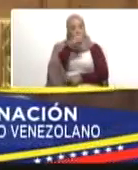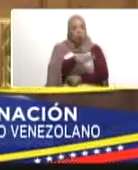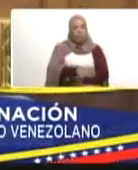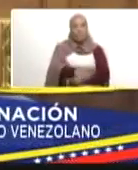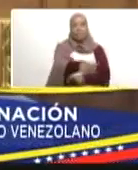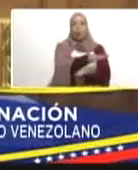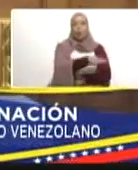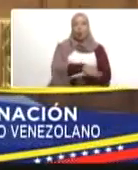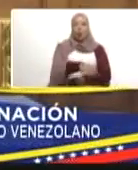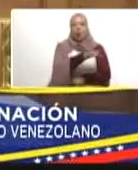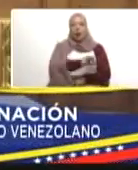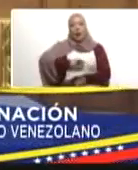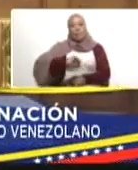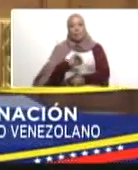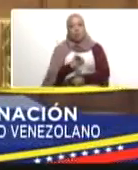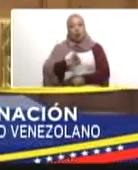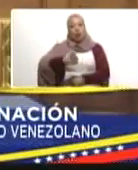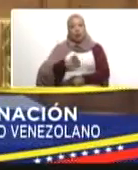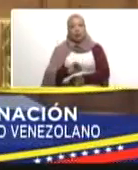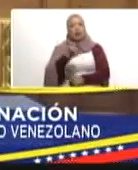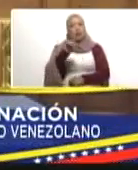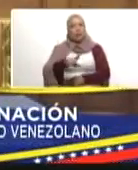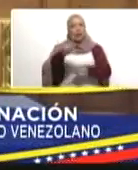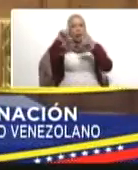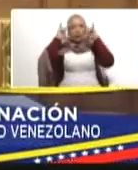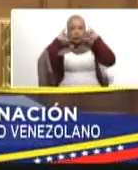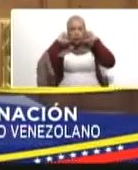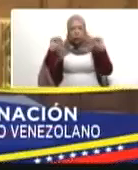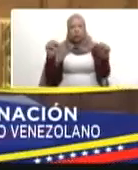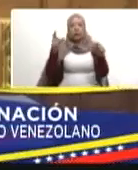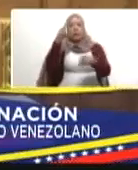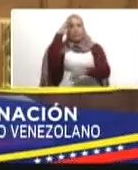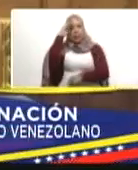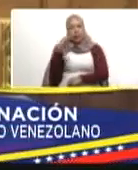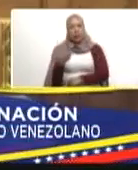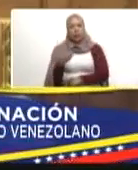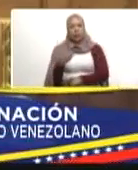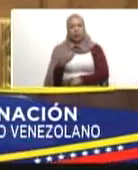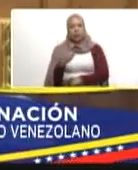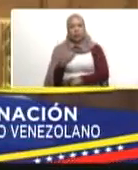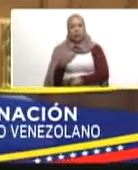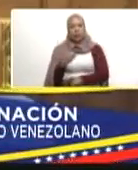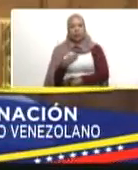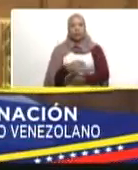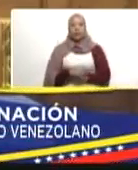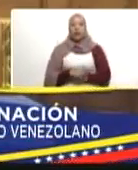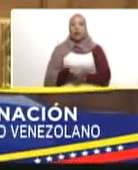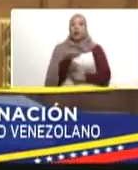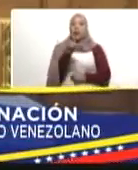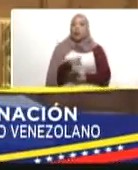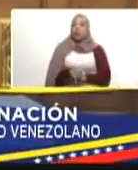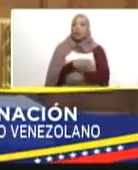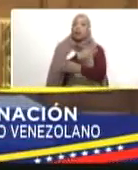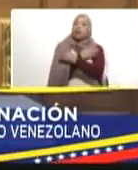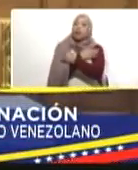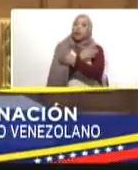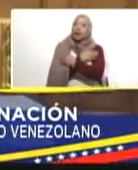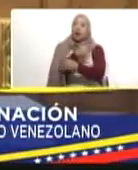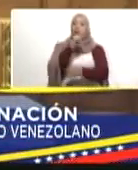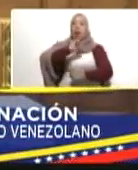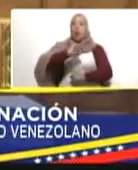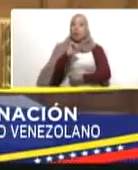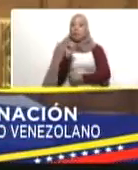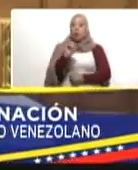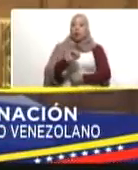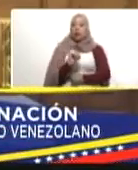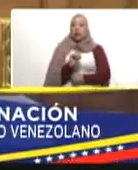inteligencia policial inteligencia militar Quiero felicitar a las policías del